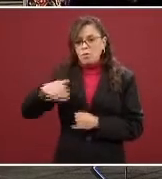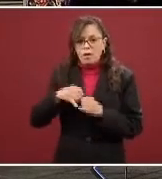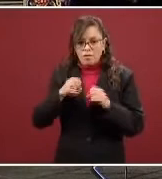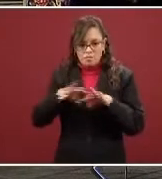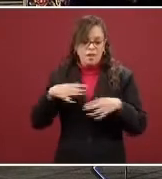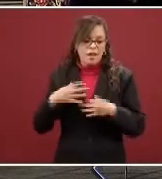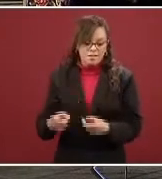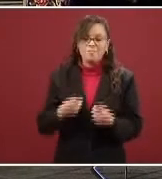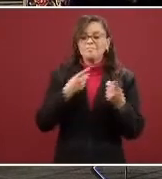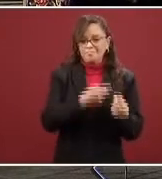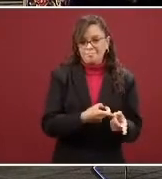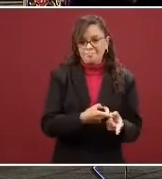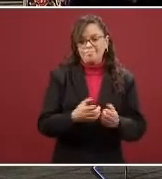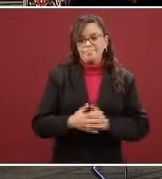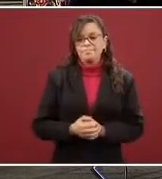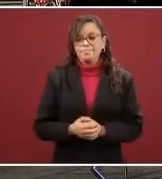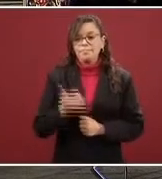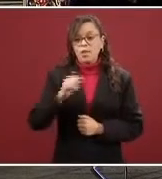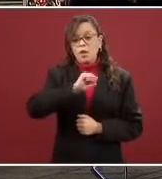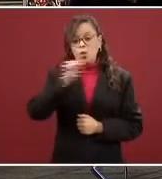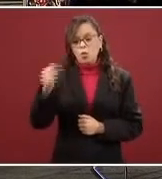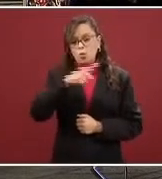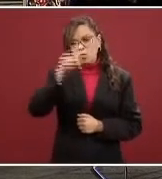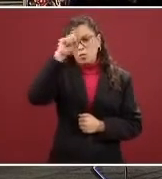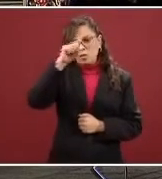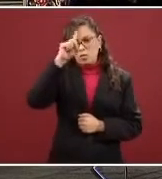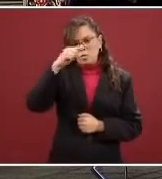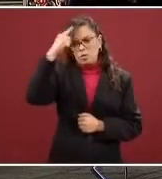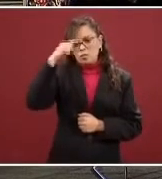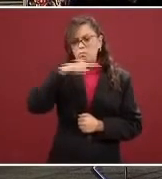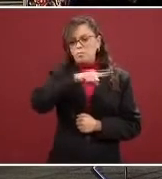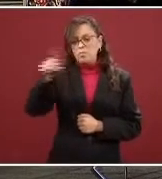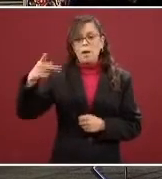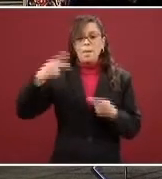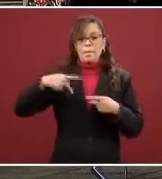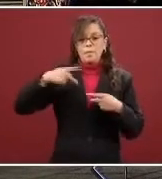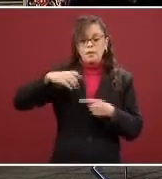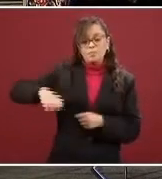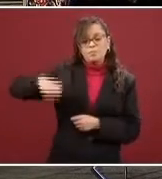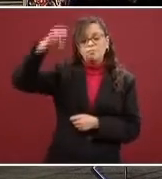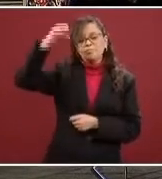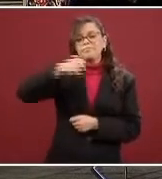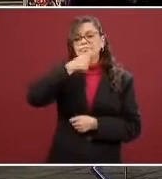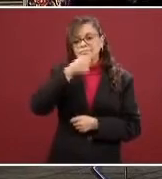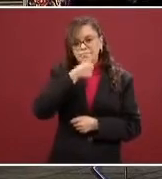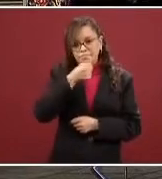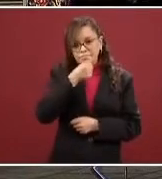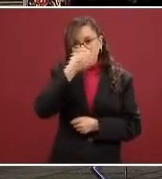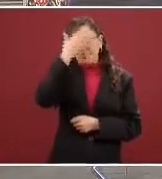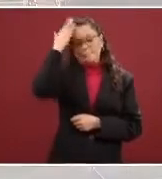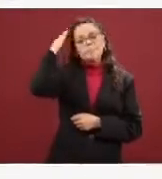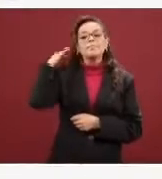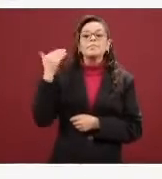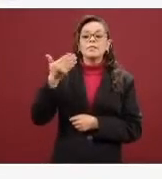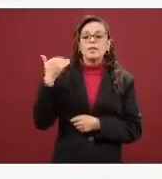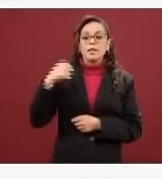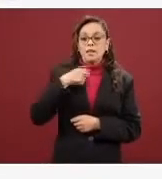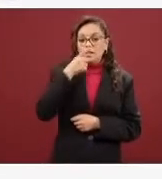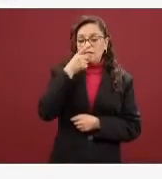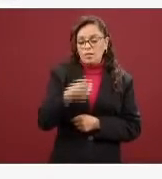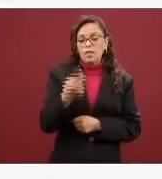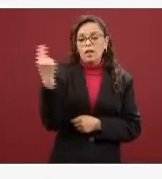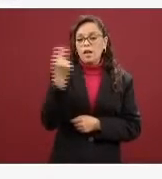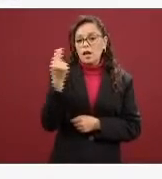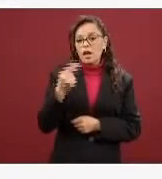para el otro extremo de la vida, que serían las recomendaciones para los adultos mayores. Hemos dicho aquí que hay que extremar las medidas